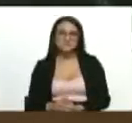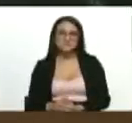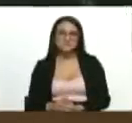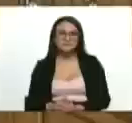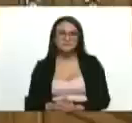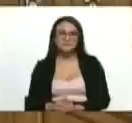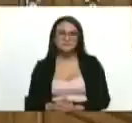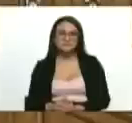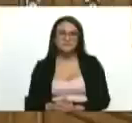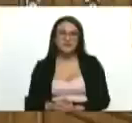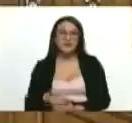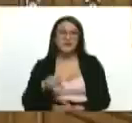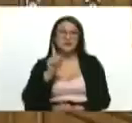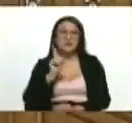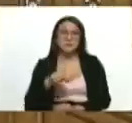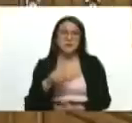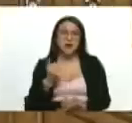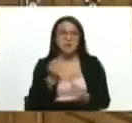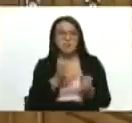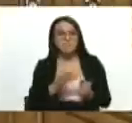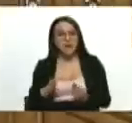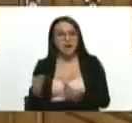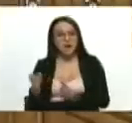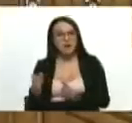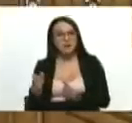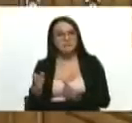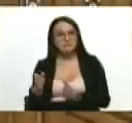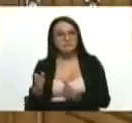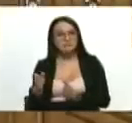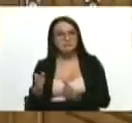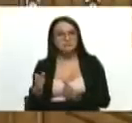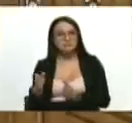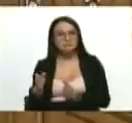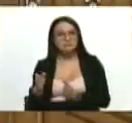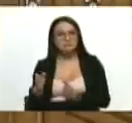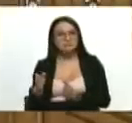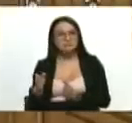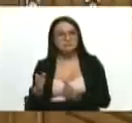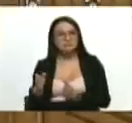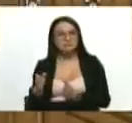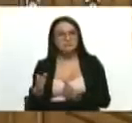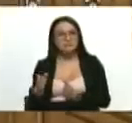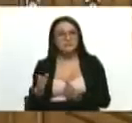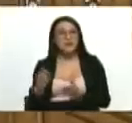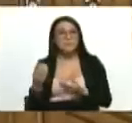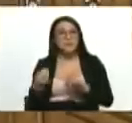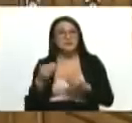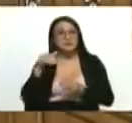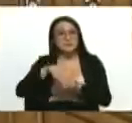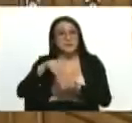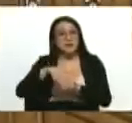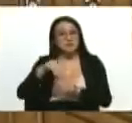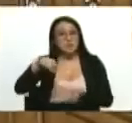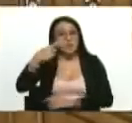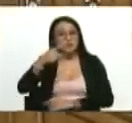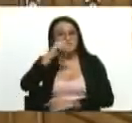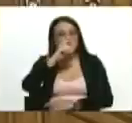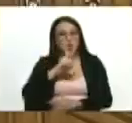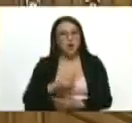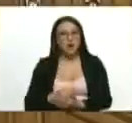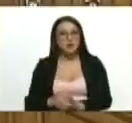Y que además hay un plan para obstaculizar el desarrollo de las elecciones el próximo año.